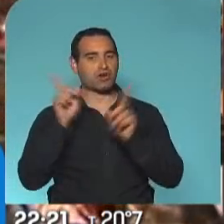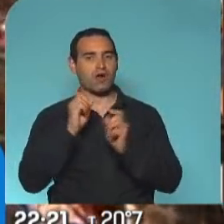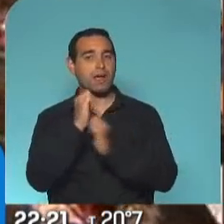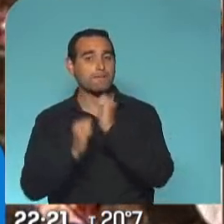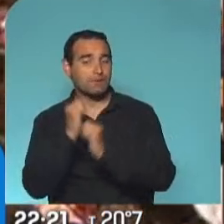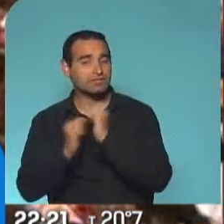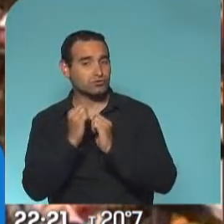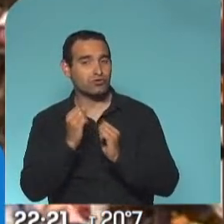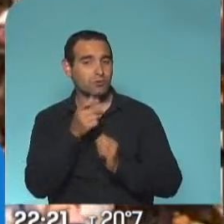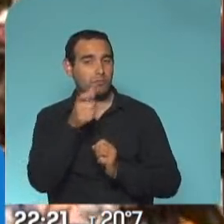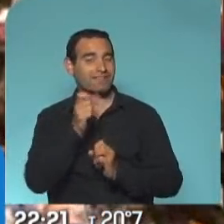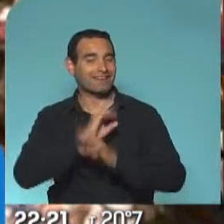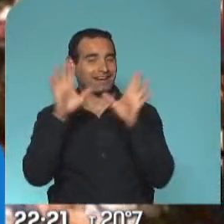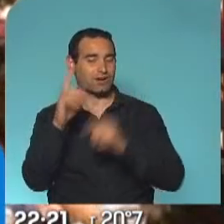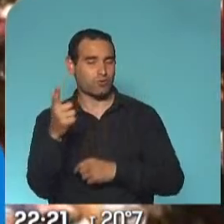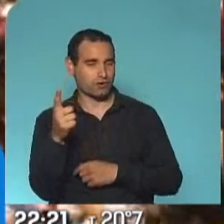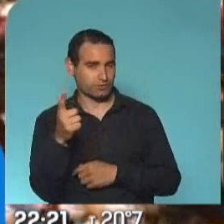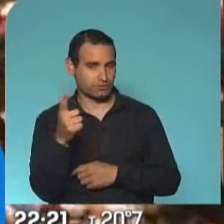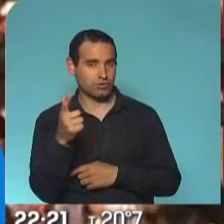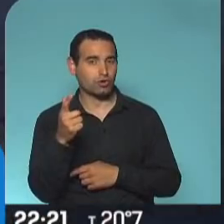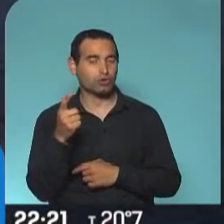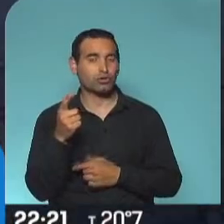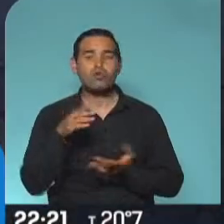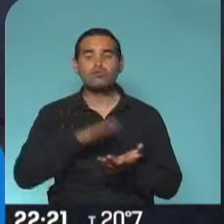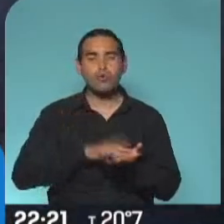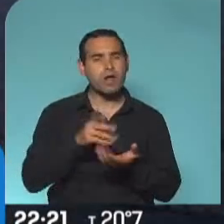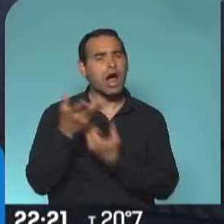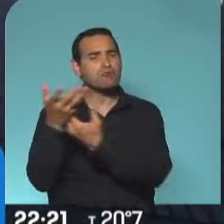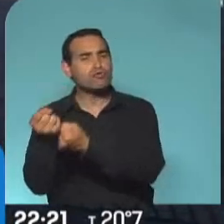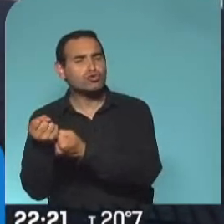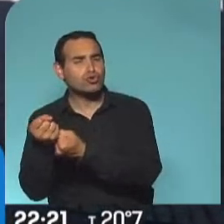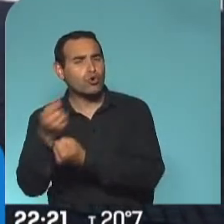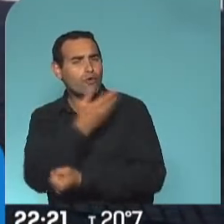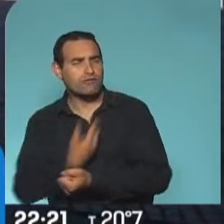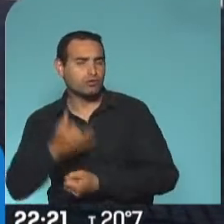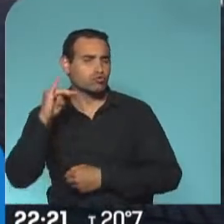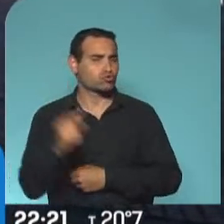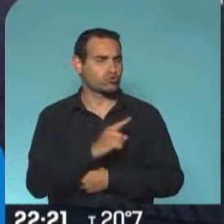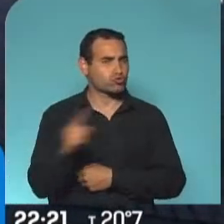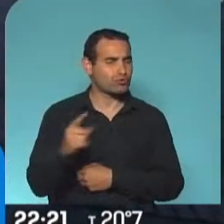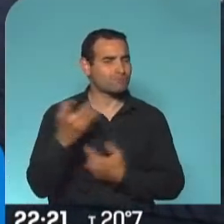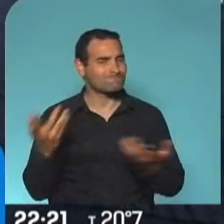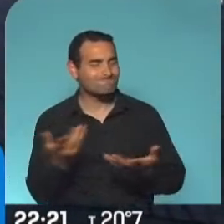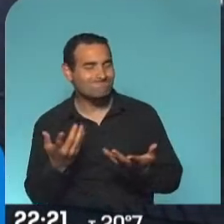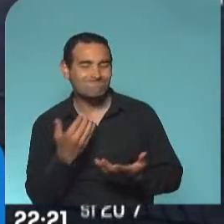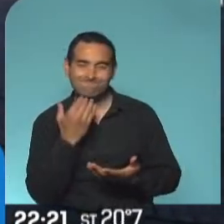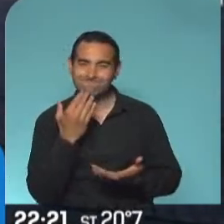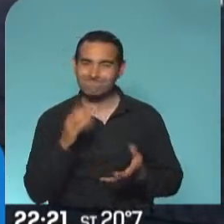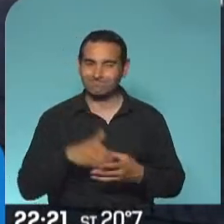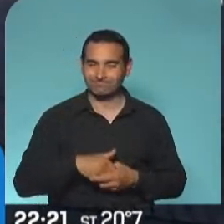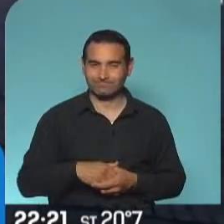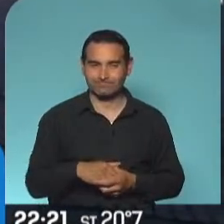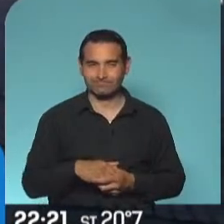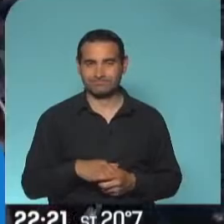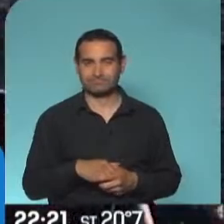dirigencia empresaria con respecto al apoyo al gobierno o al respaldo incondicional al